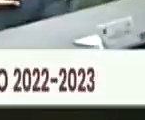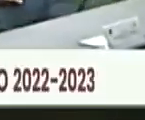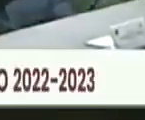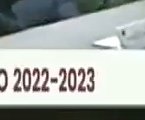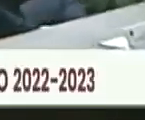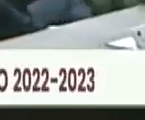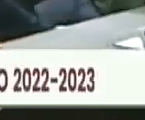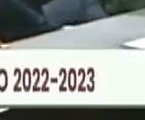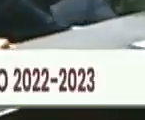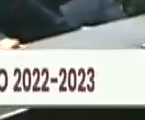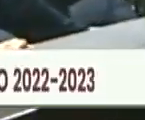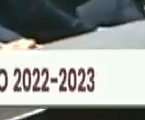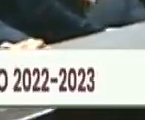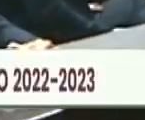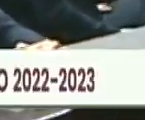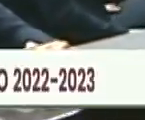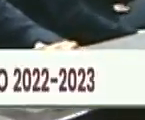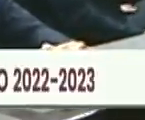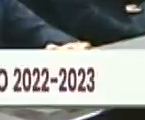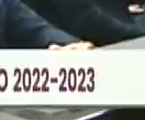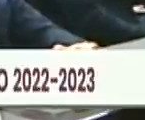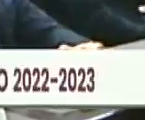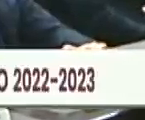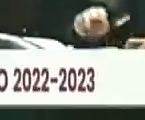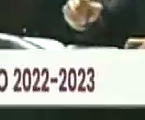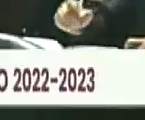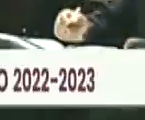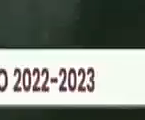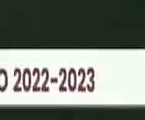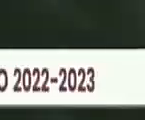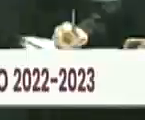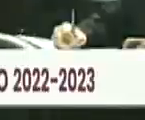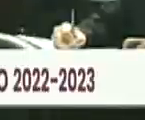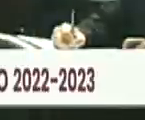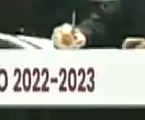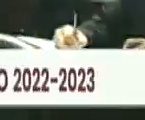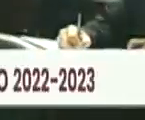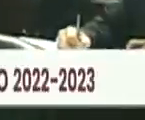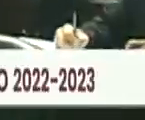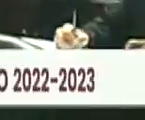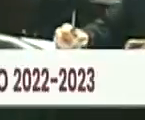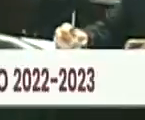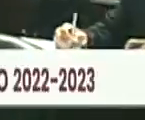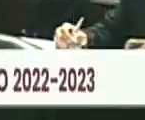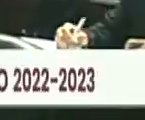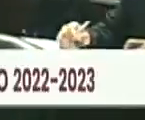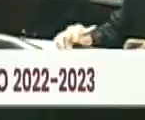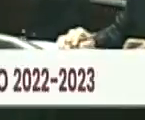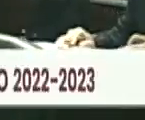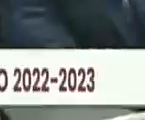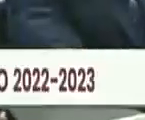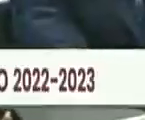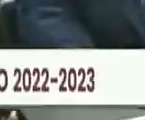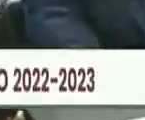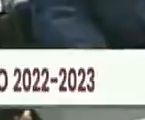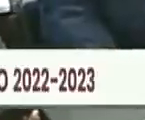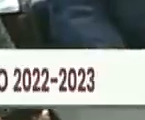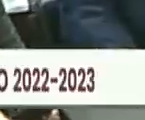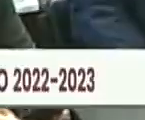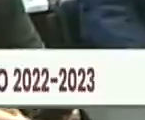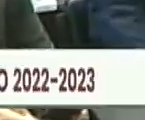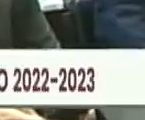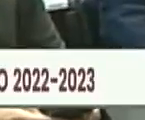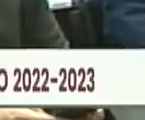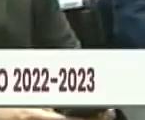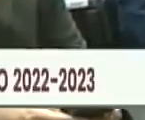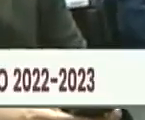la Asamblea Nacional los 277 parlamentarios y parlamentarias del Poder Legislativo que el día de